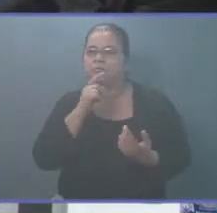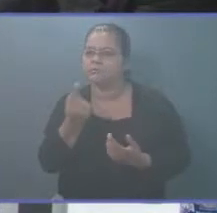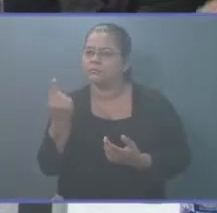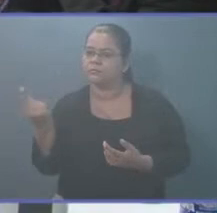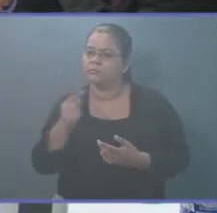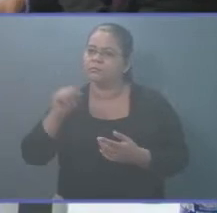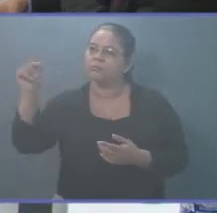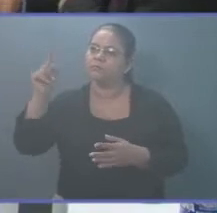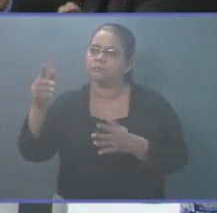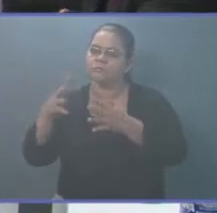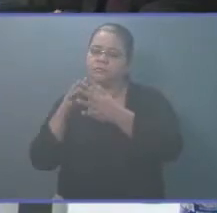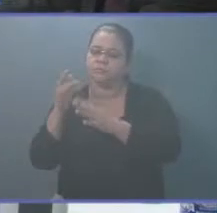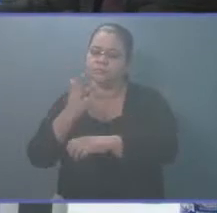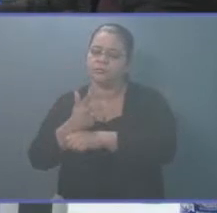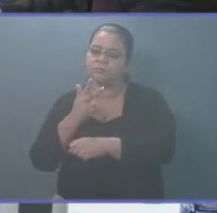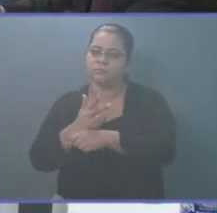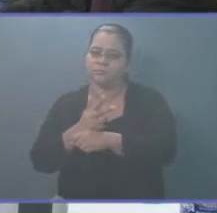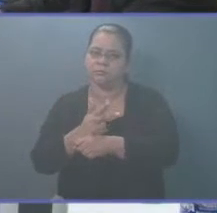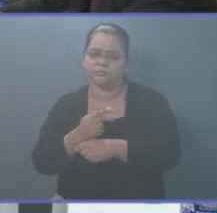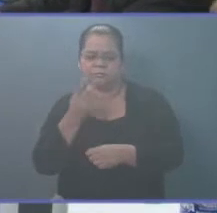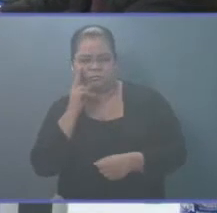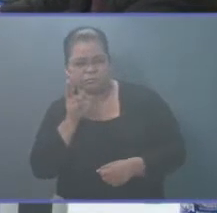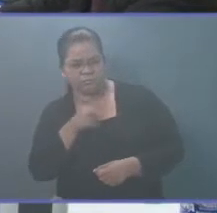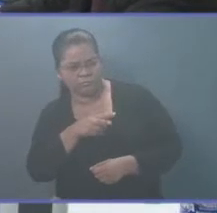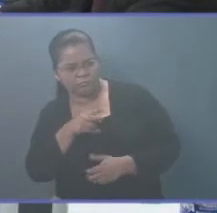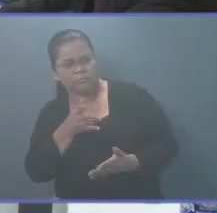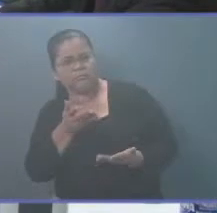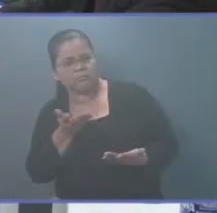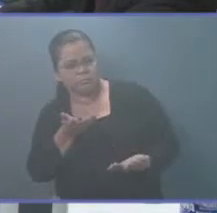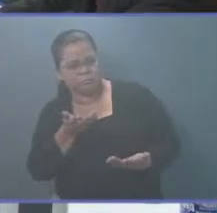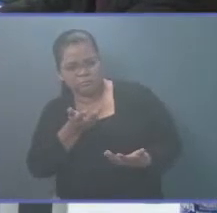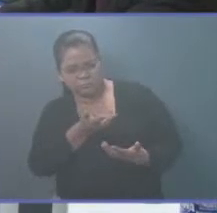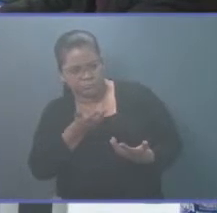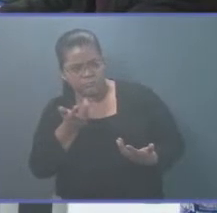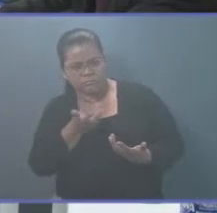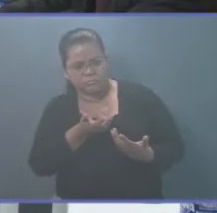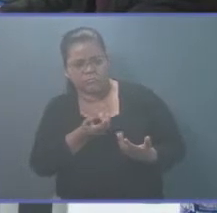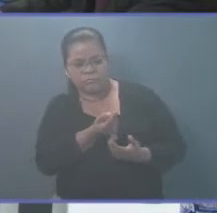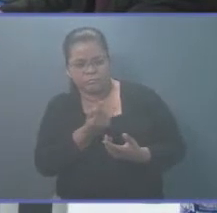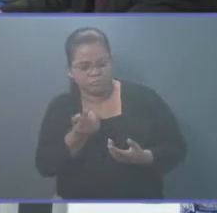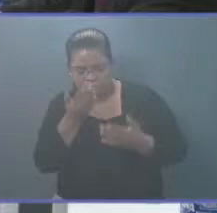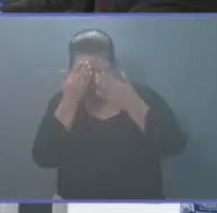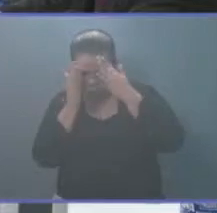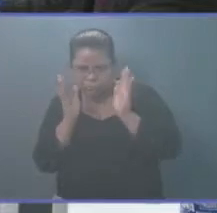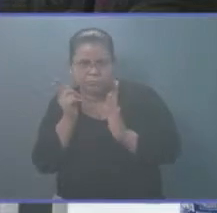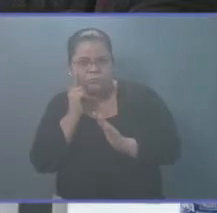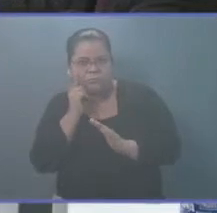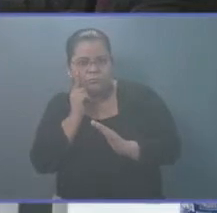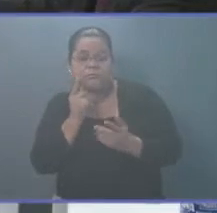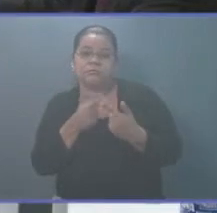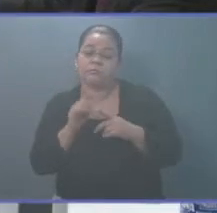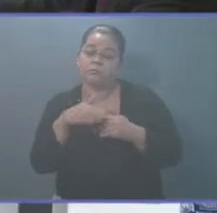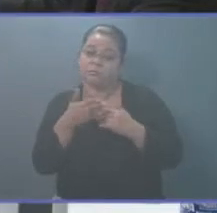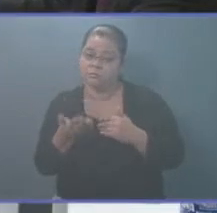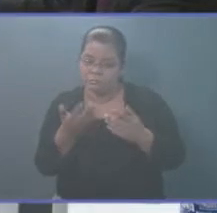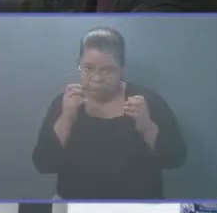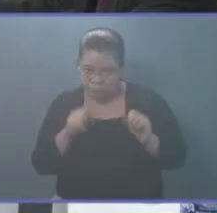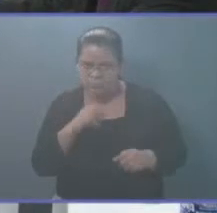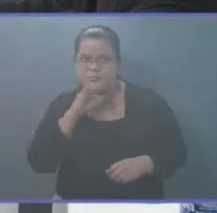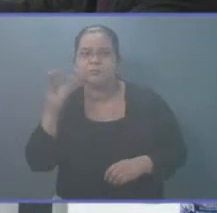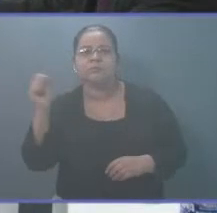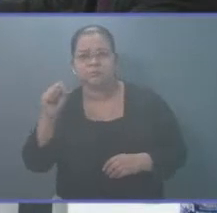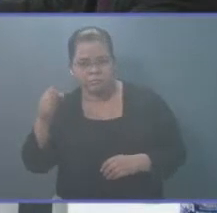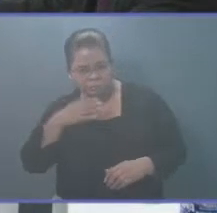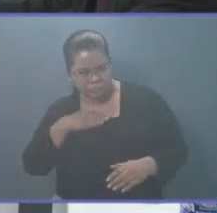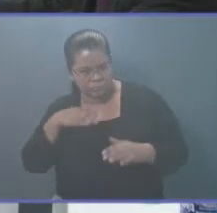para allá a Guatemala. Y él mira al coyote con toda esa gente dentro del bus y después él no sabe ni para dónde van, pero después él puede decir, mire, sí, yo